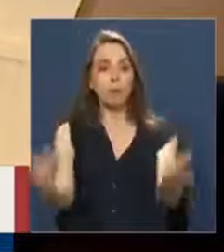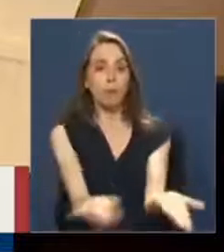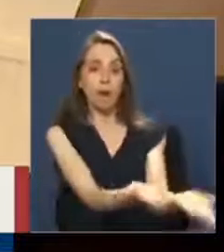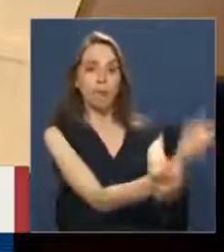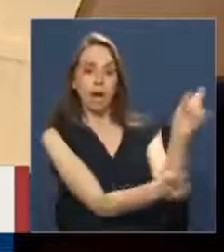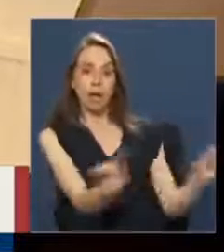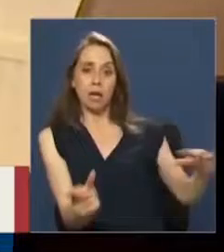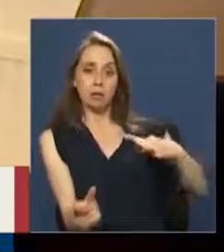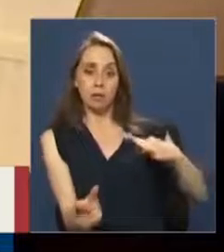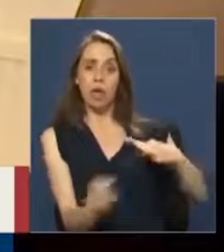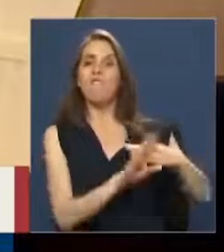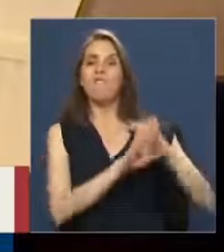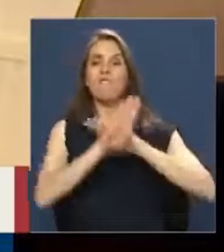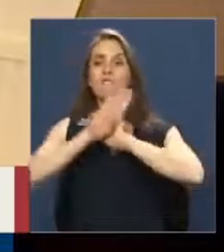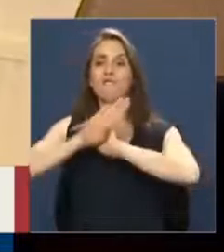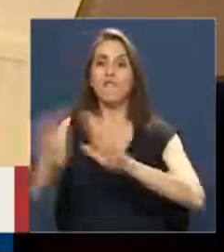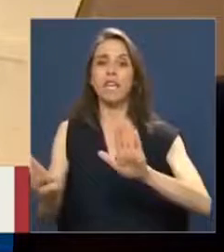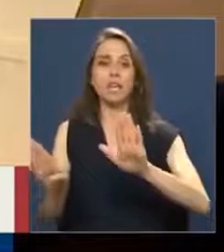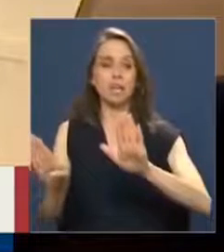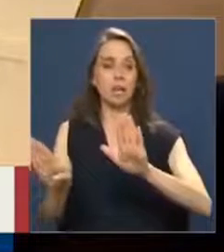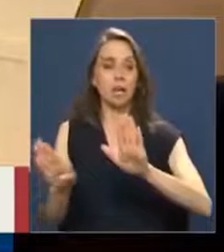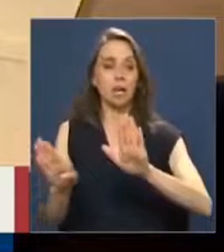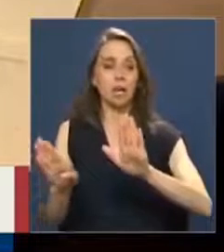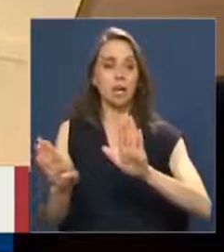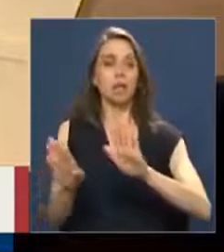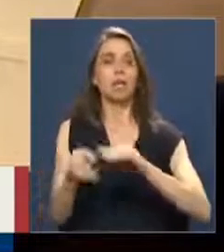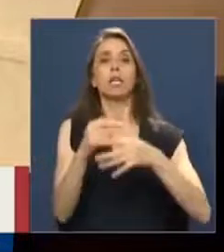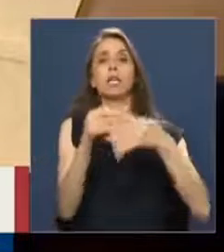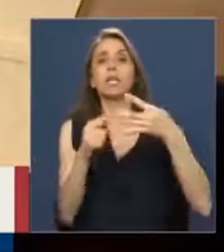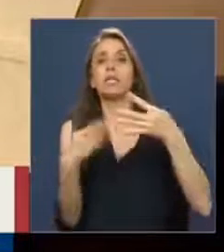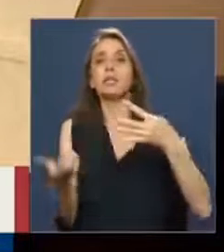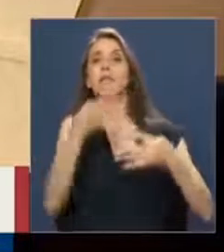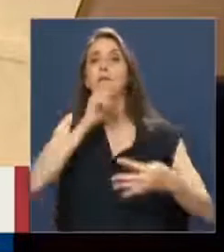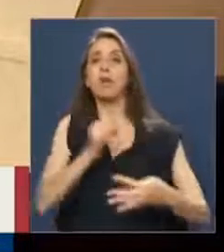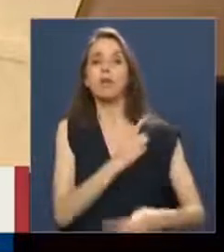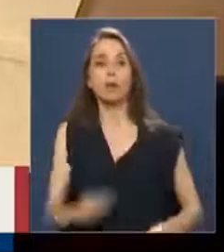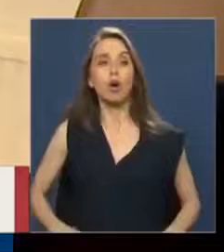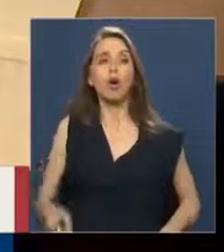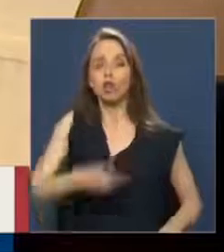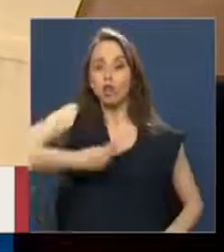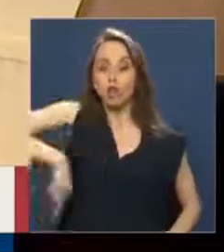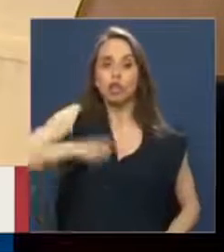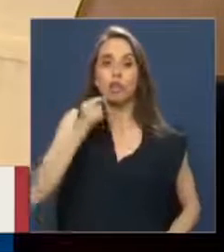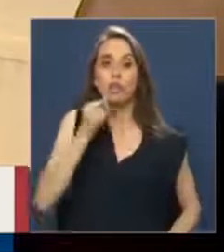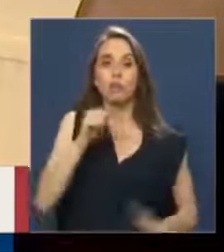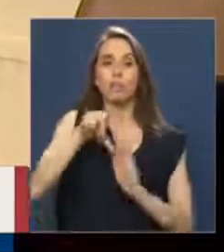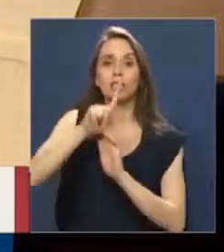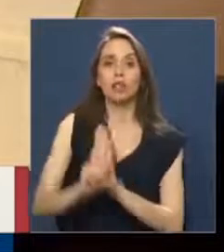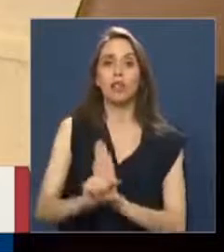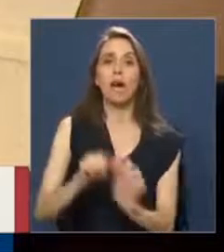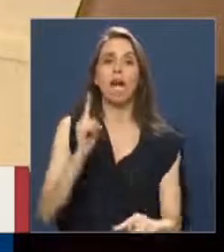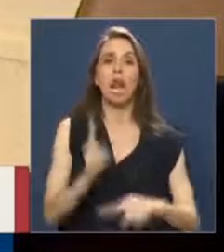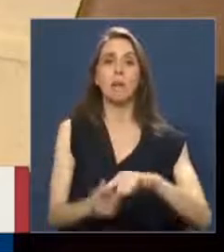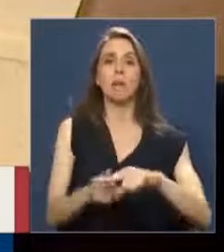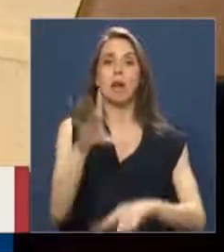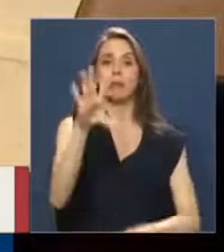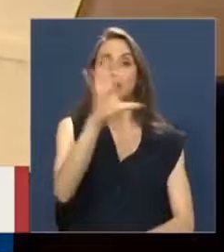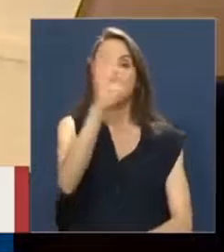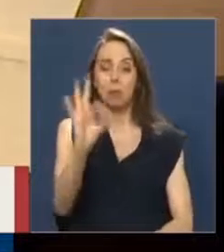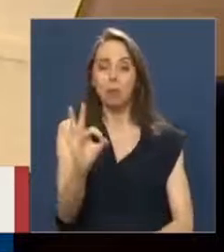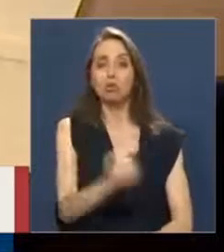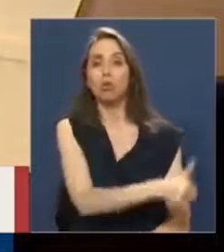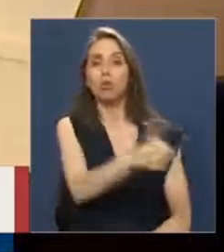es terminar y ponerle fin categóricamente a los privilegios. Nosotros estamos dispuestos al menos a un 50% y esperemos que todas y